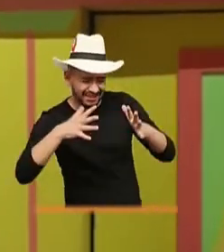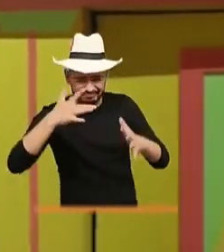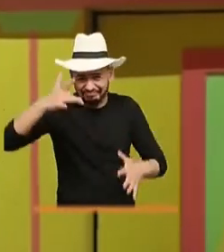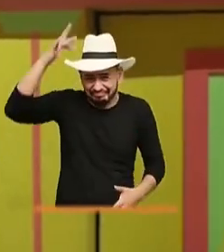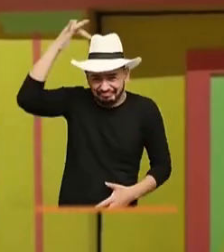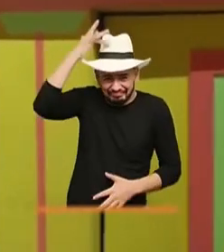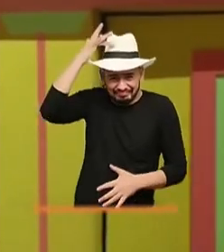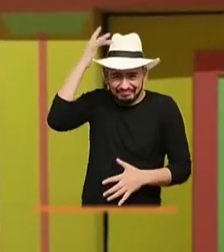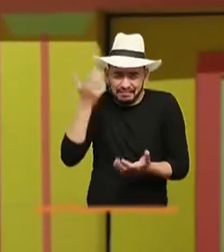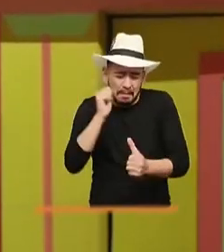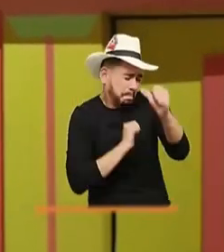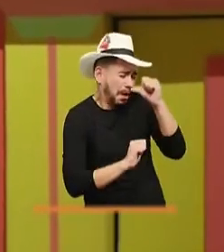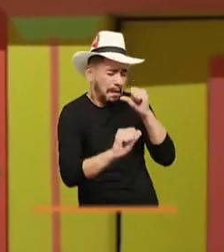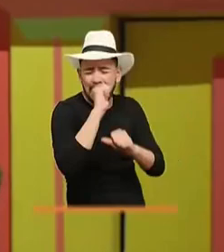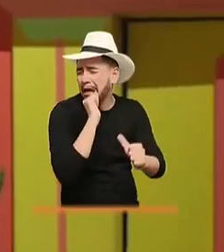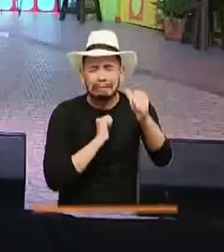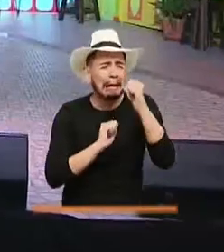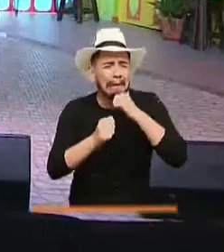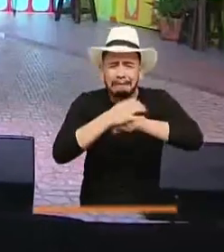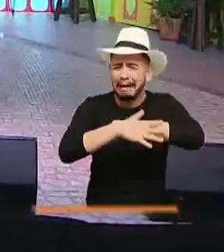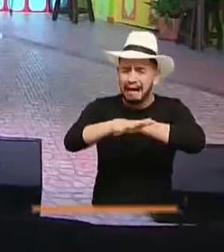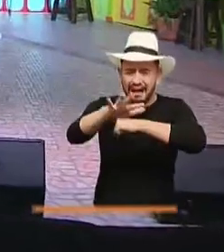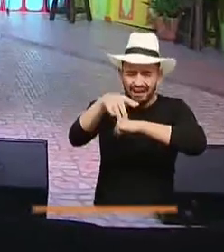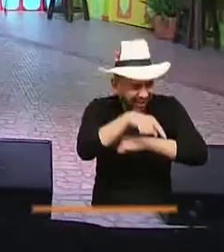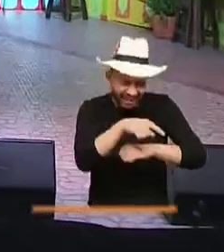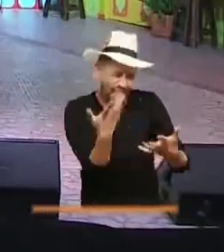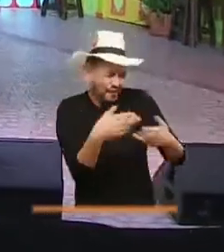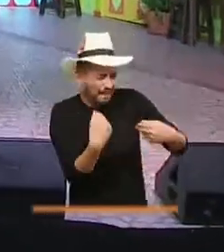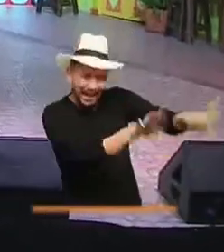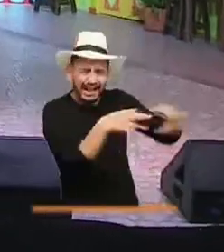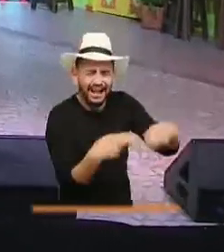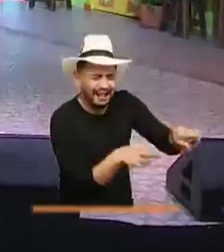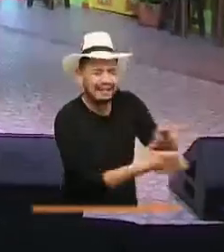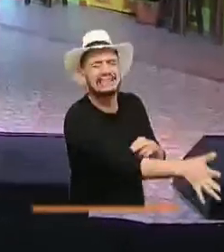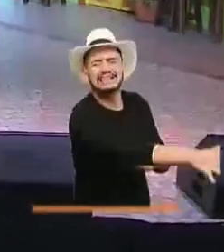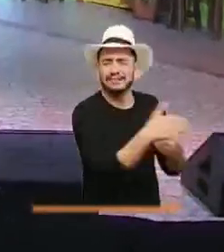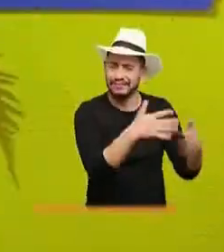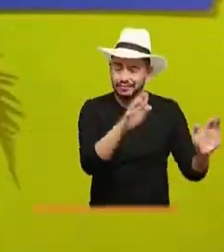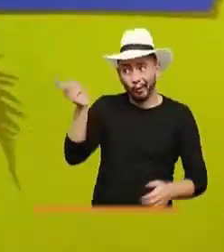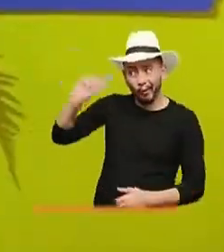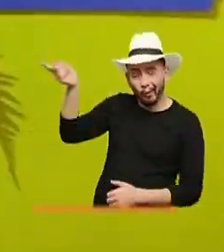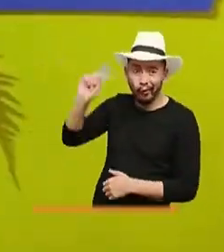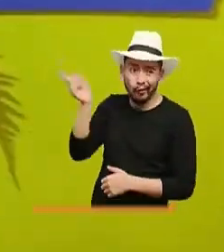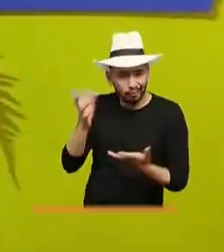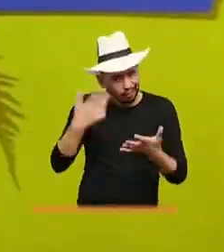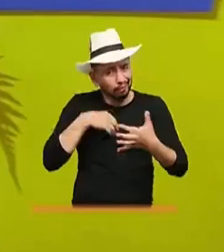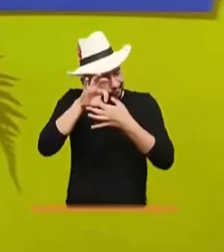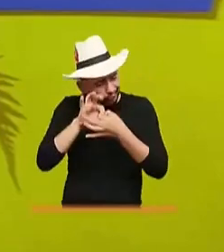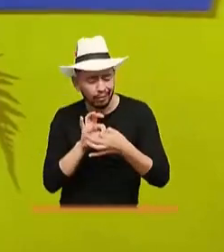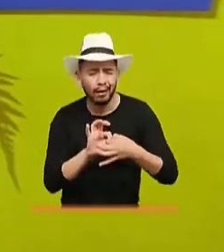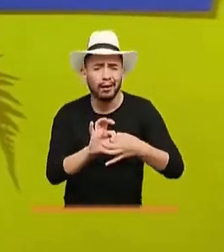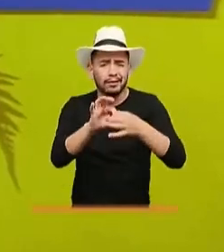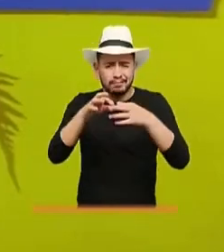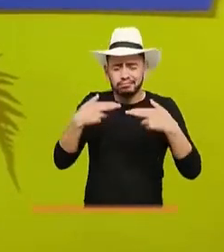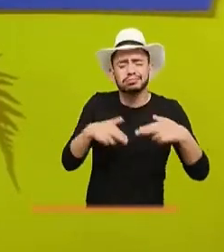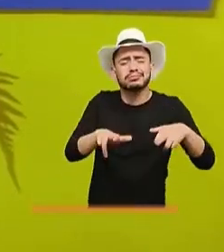es guacuco, un pez del río. No, señor, defiendo el río para que mal